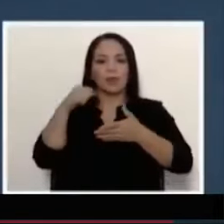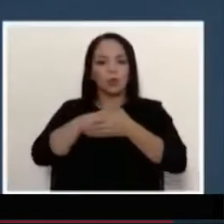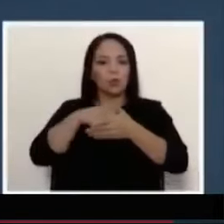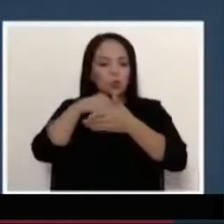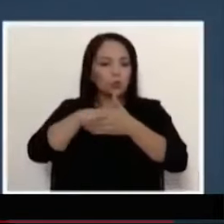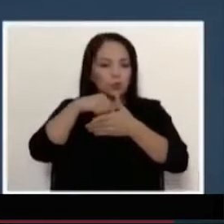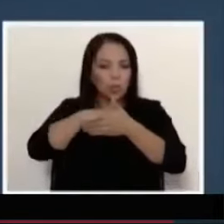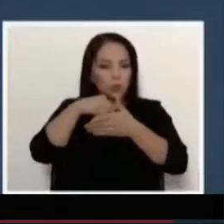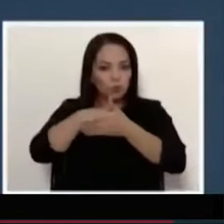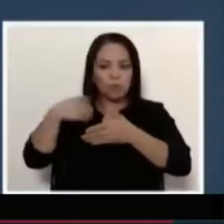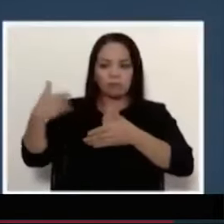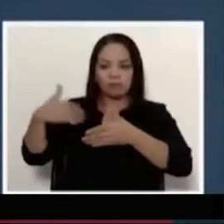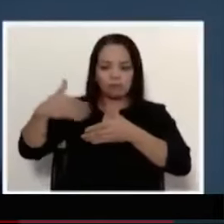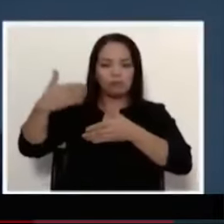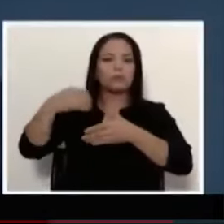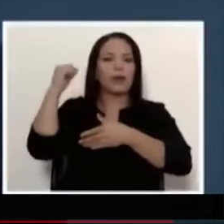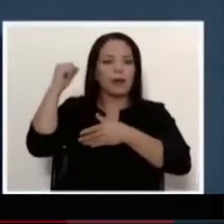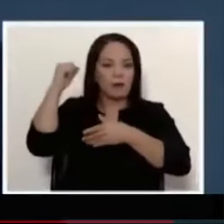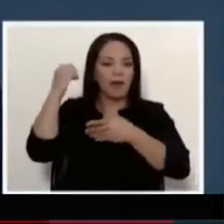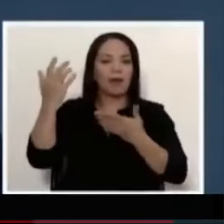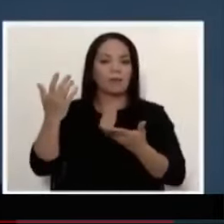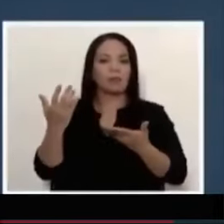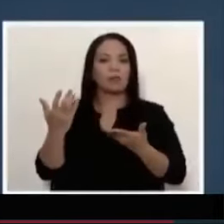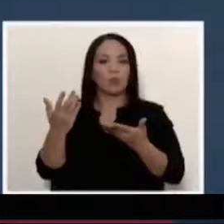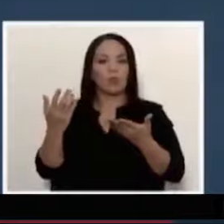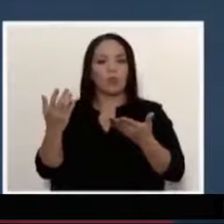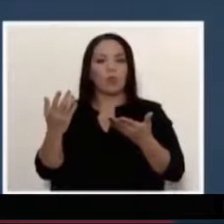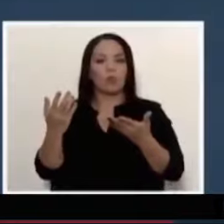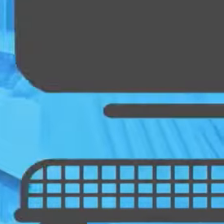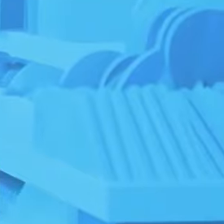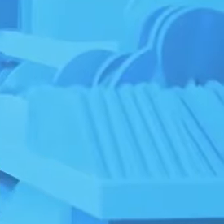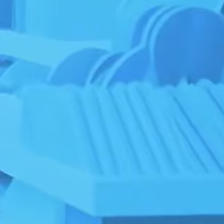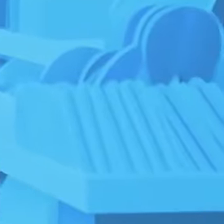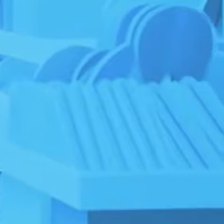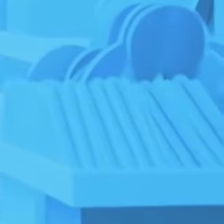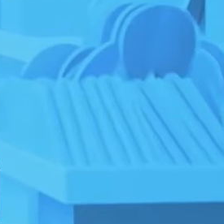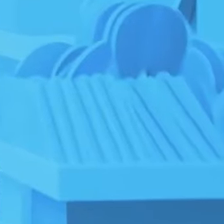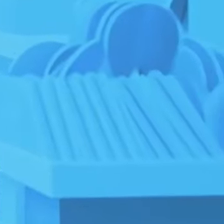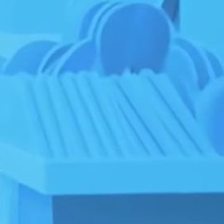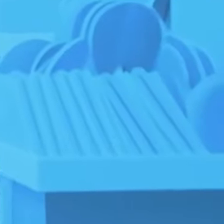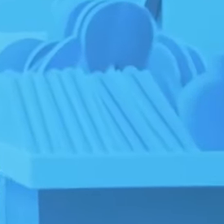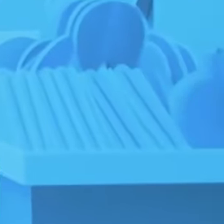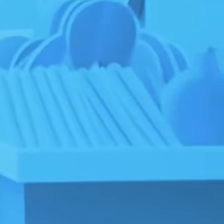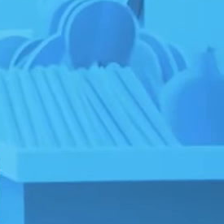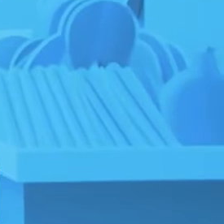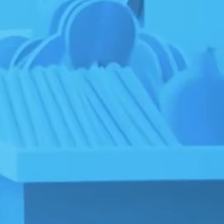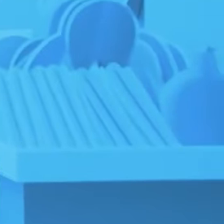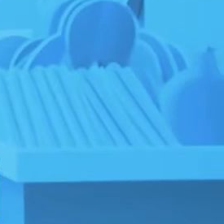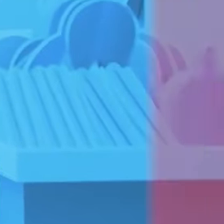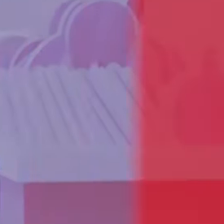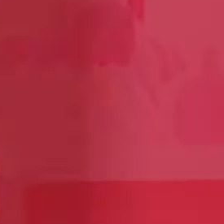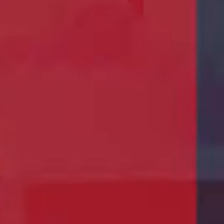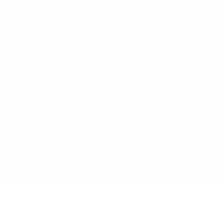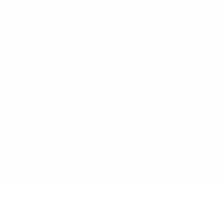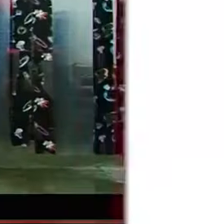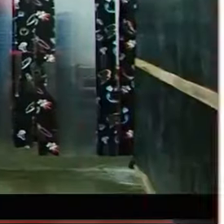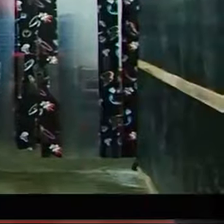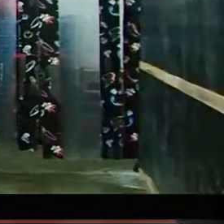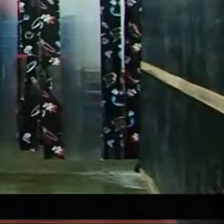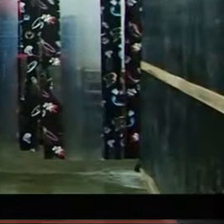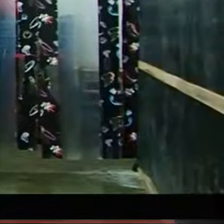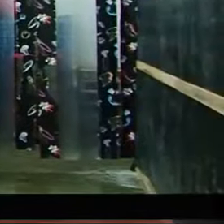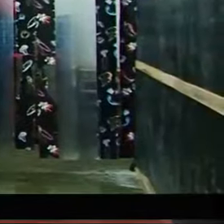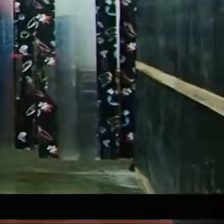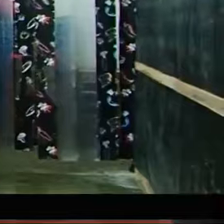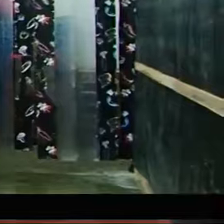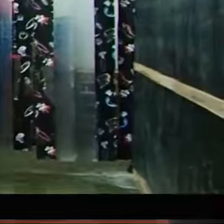que se ha venido ganando de manera muy clara contra la inflación. Sin embargo, muchos sienten que el dinero no les alcanza. Ya no